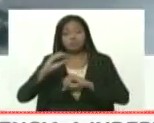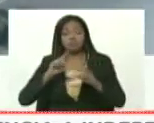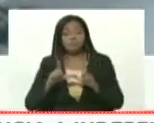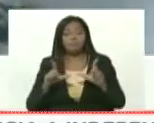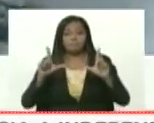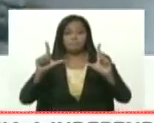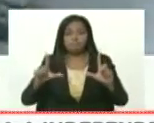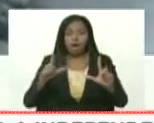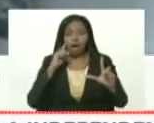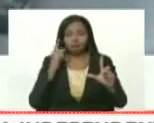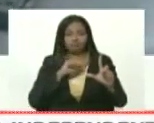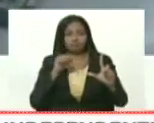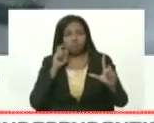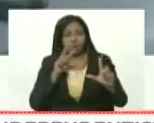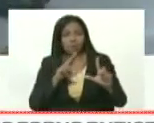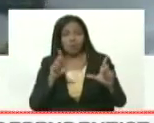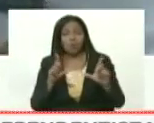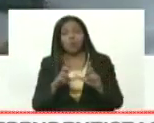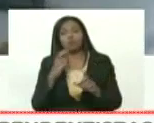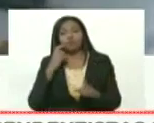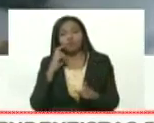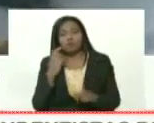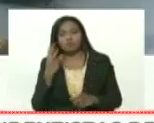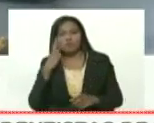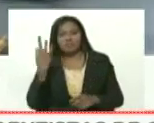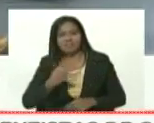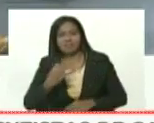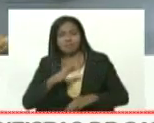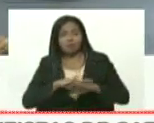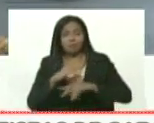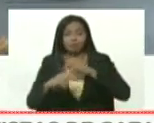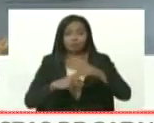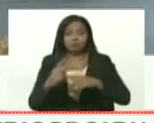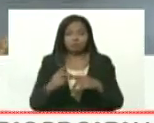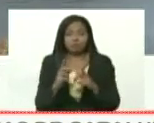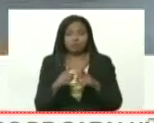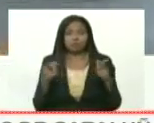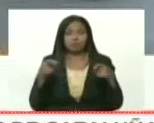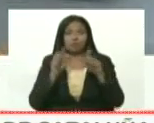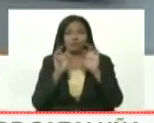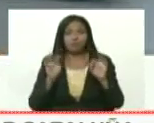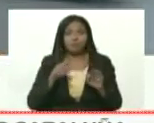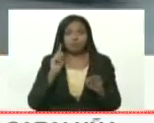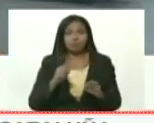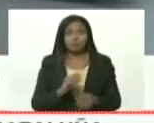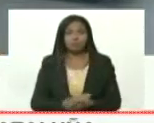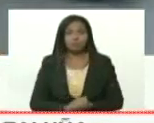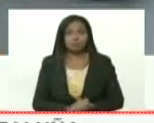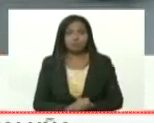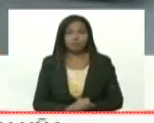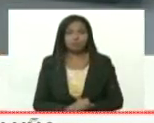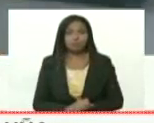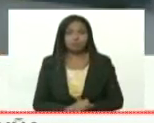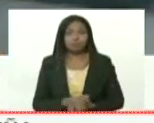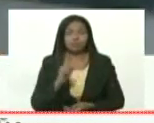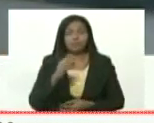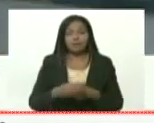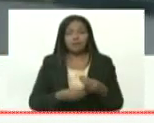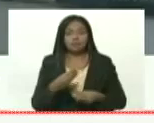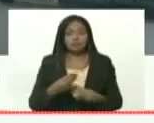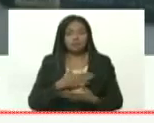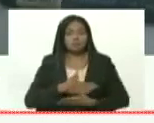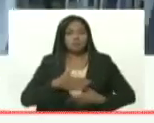la calidad de nuestro cacao de origen, para no solo producir en tamaño, sino producir también con mucha calidad